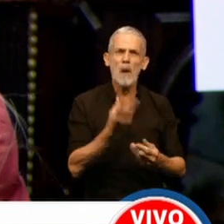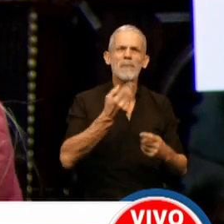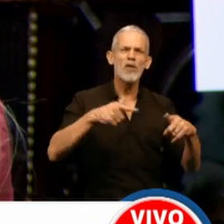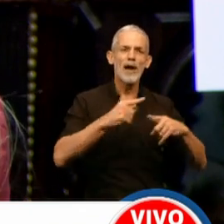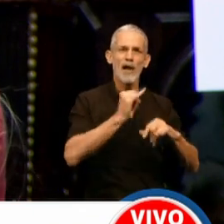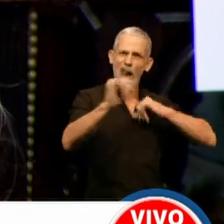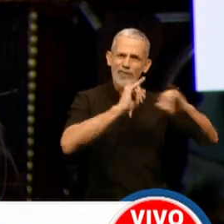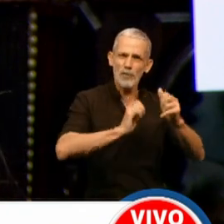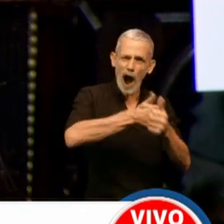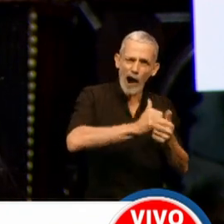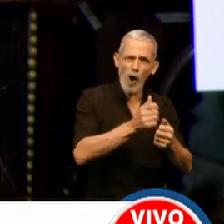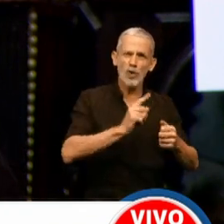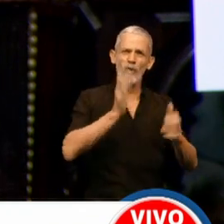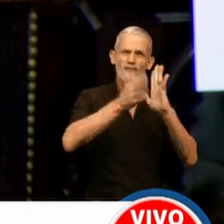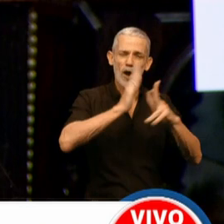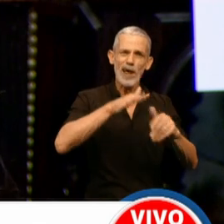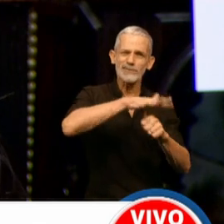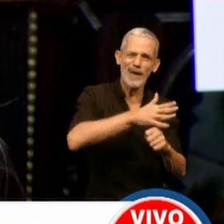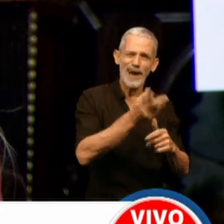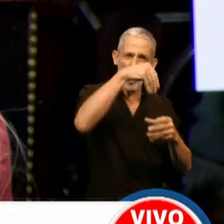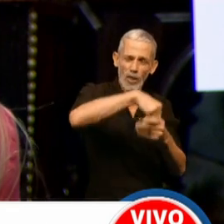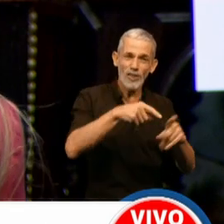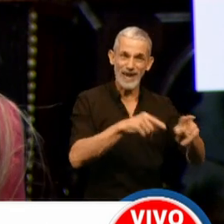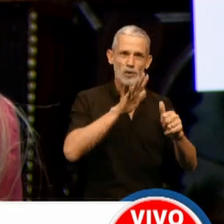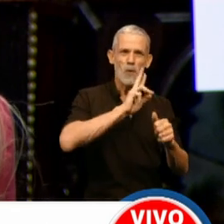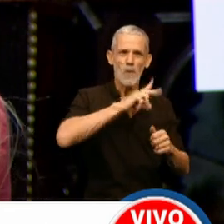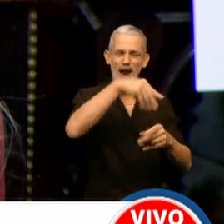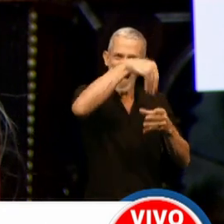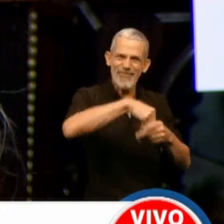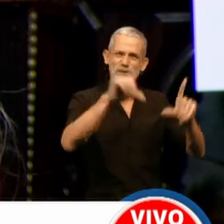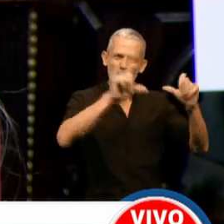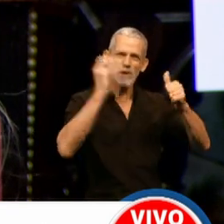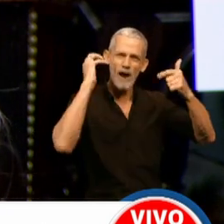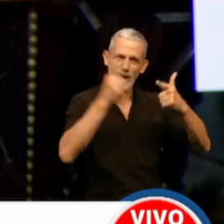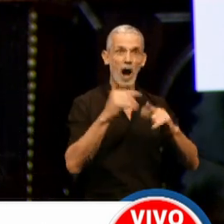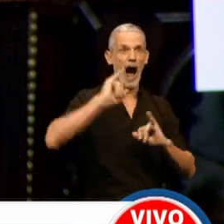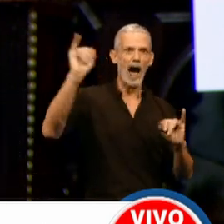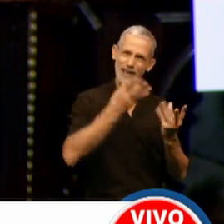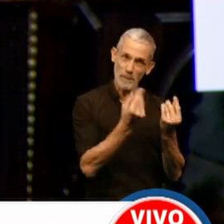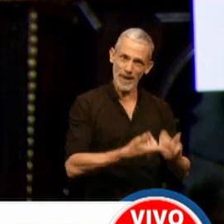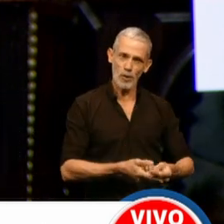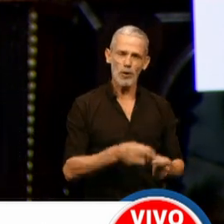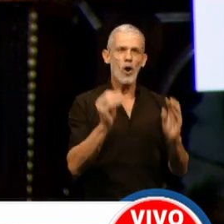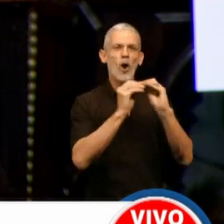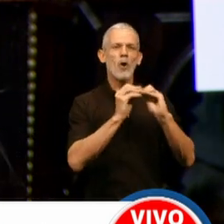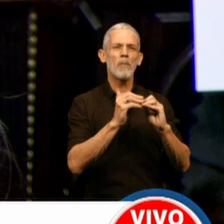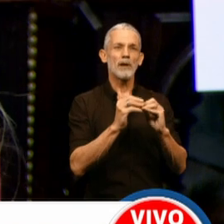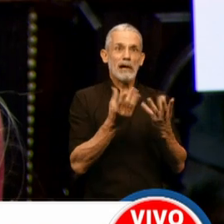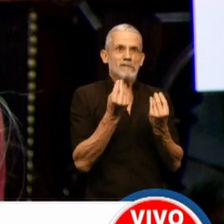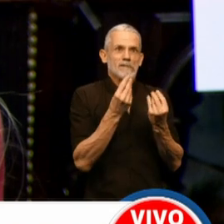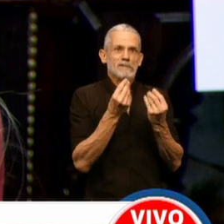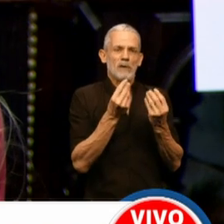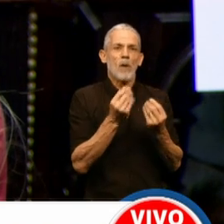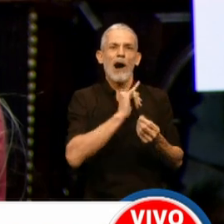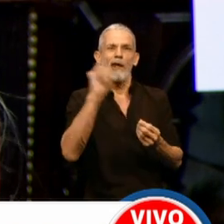denuncien los a costos y las violencias de género que permanentemente en los medios de comunicación y que las compañeras no pueden denunciar porque la fecha en al día